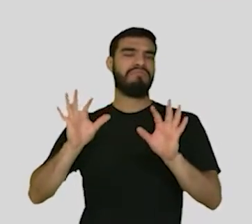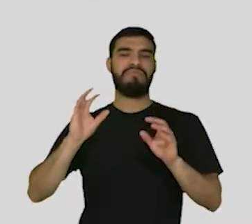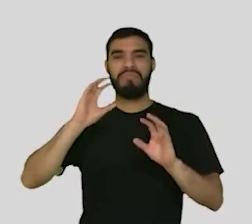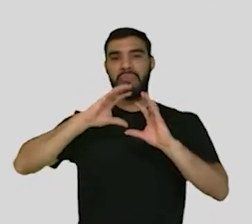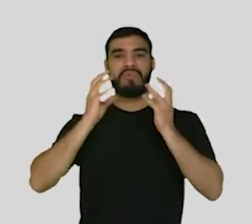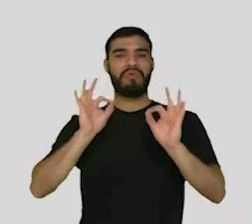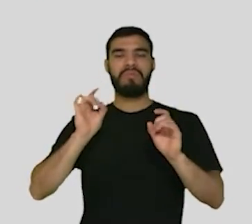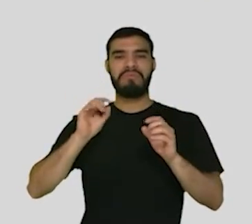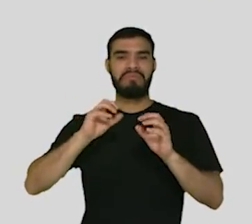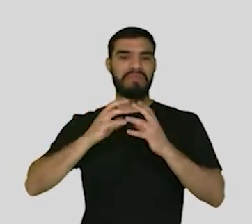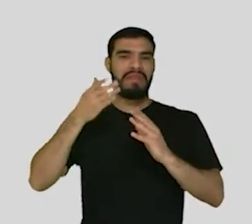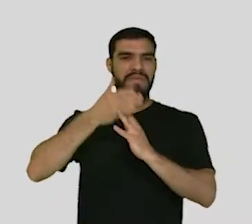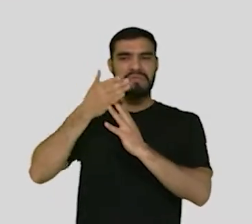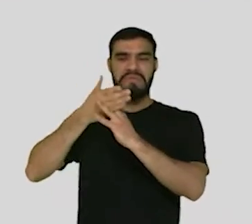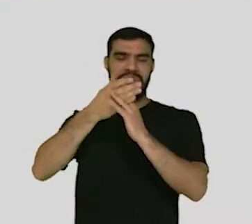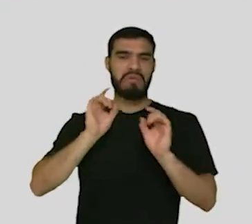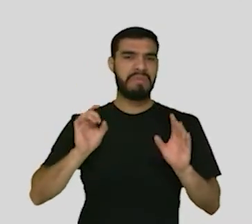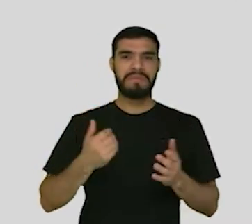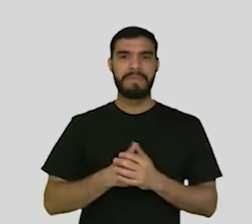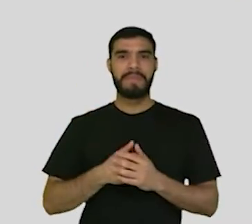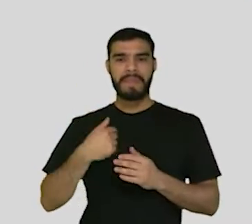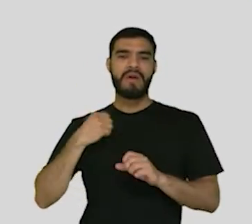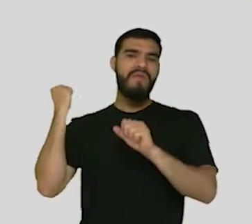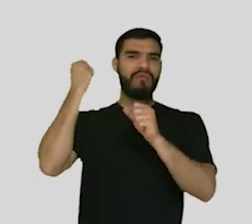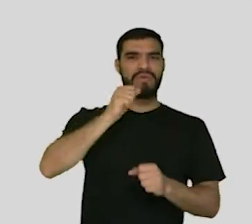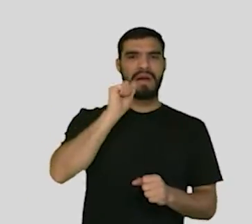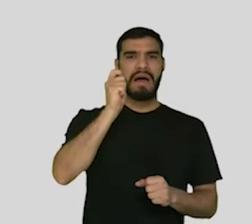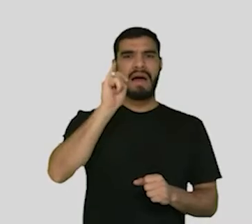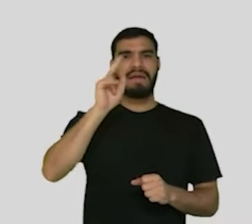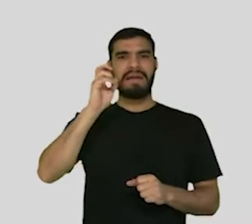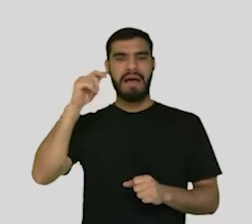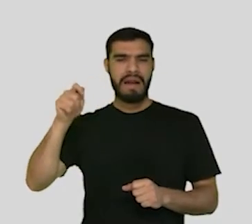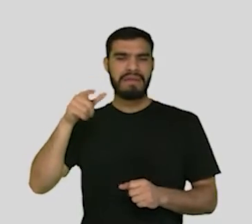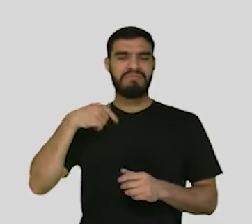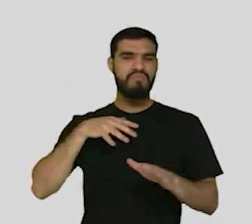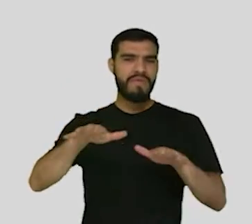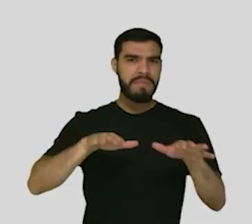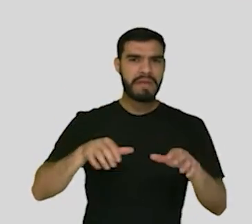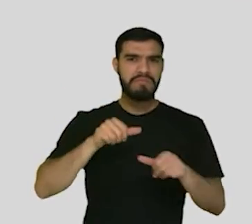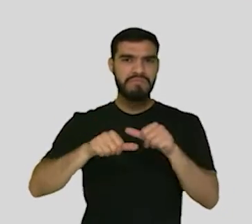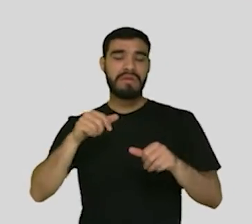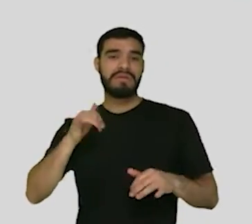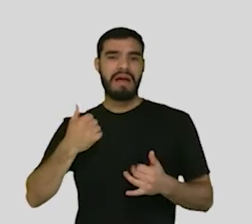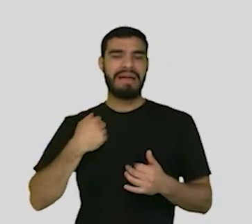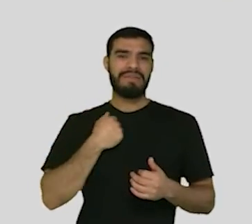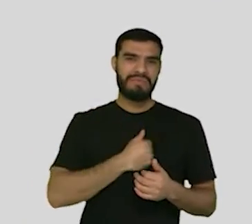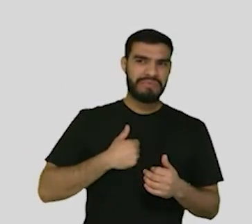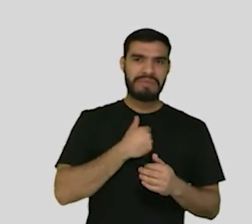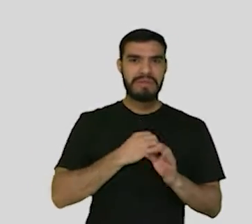beba. Oye, ea ve, ore reje, lo divide. Y dije, la movimiento, pero pe ojasá, yepa, upeba.